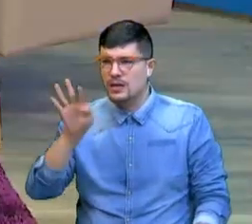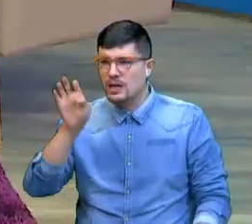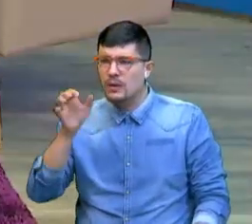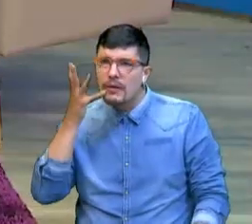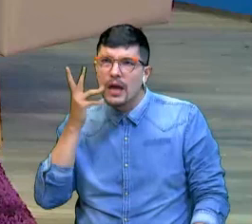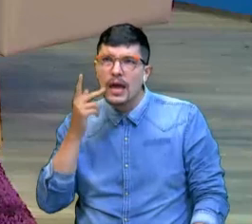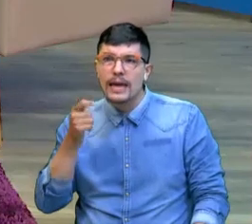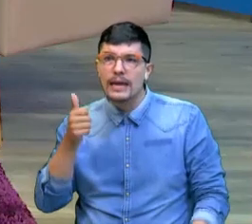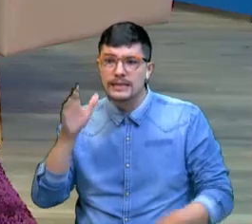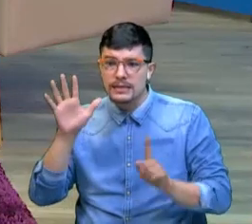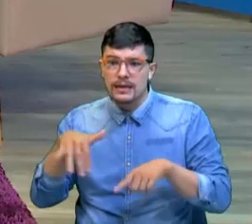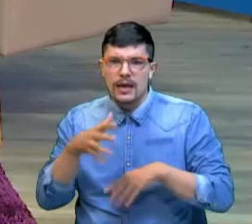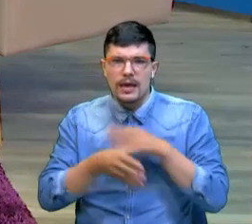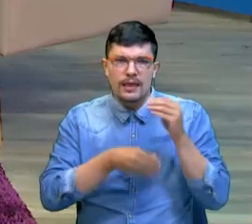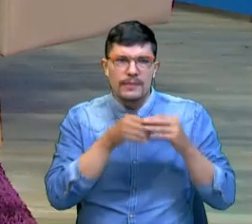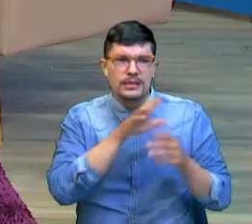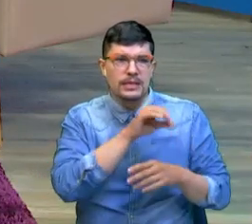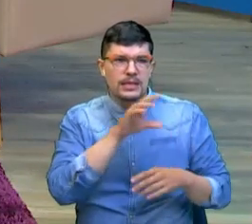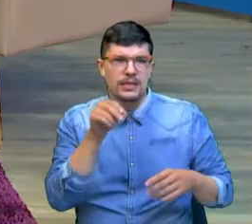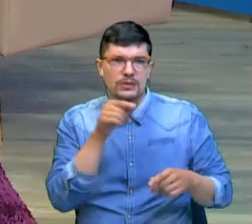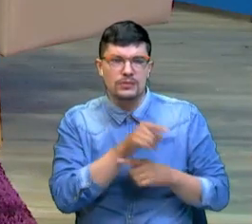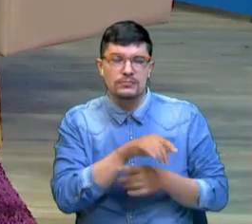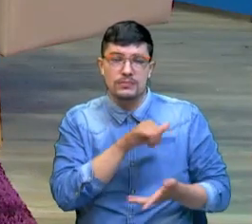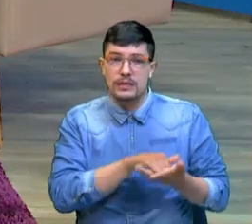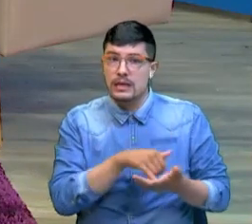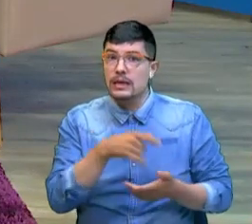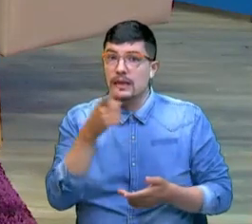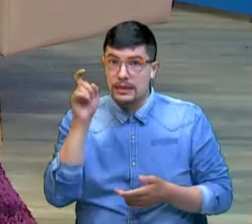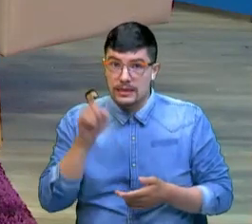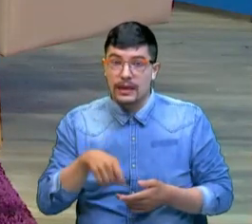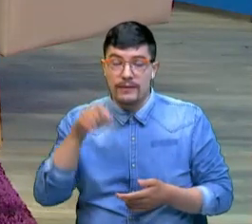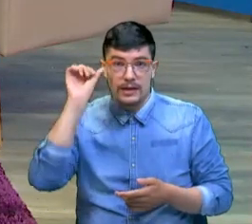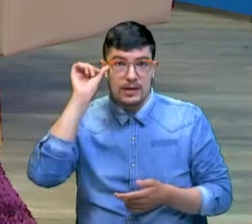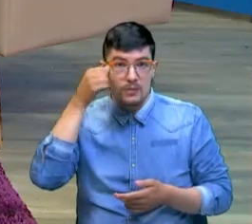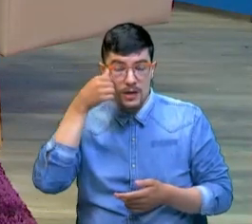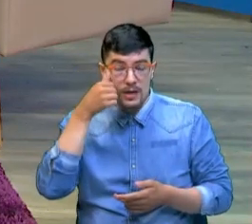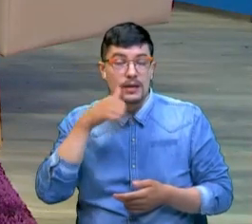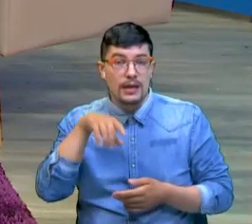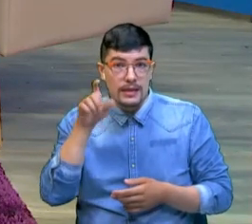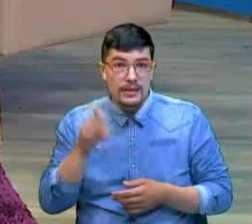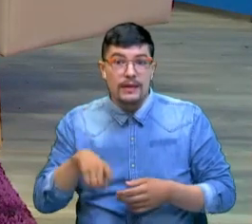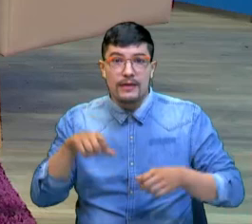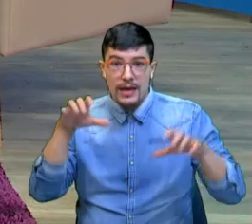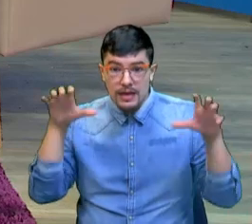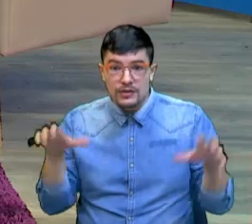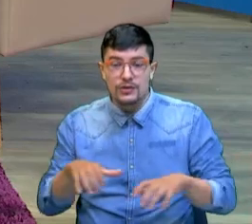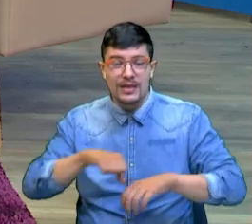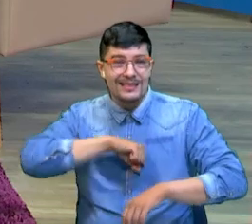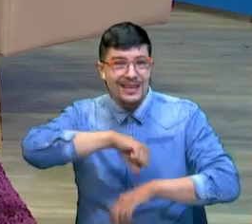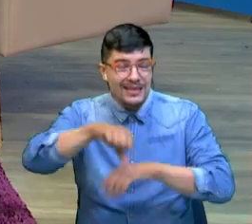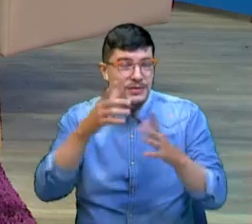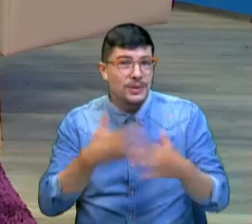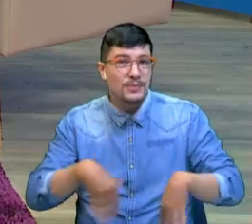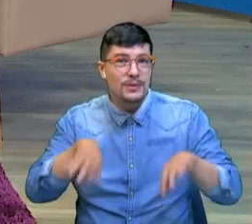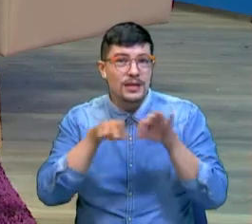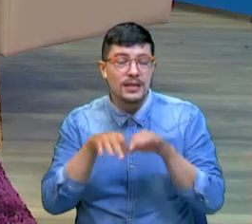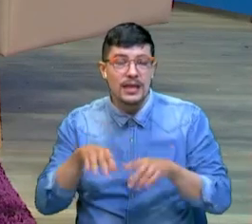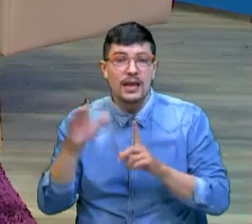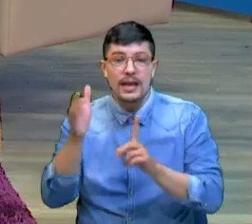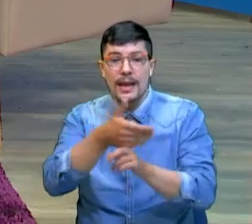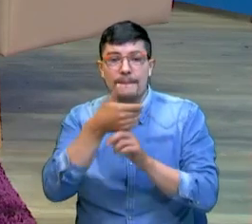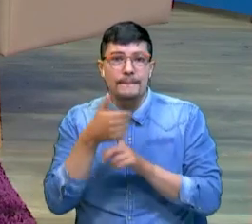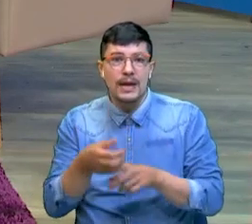6 meses, más los del cargo de fondo de pensiones. Entonces, recordemos que en materia de derechos fundamentales, el